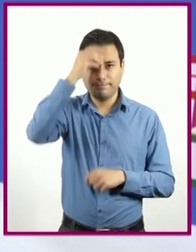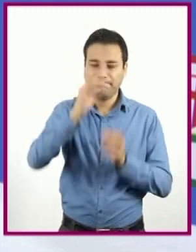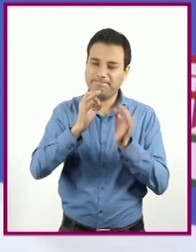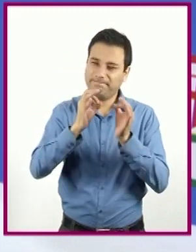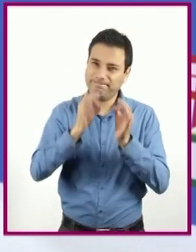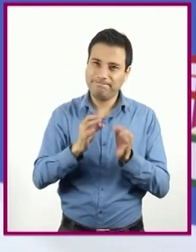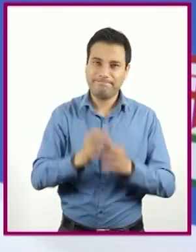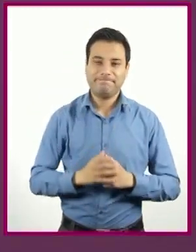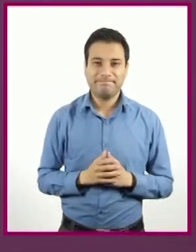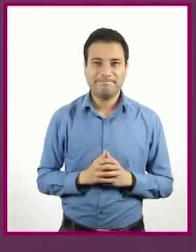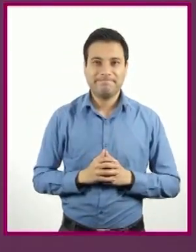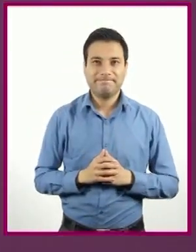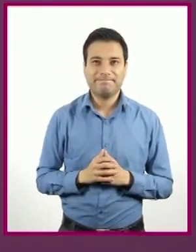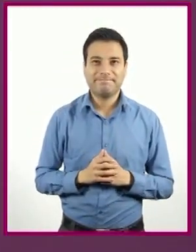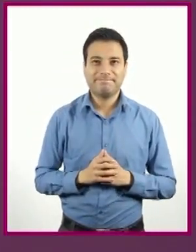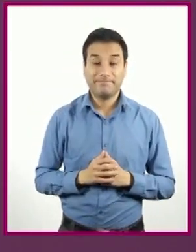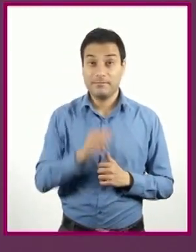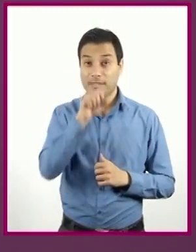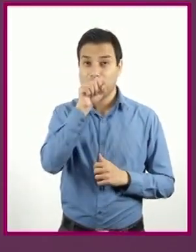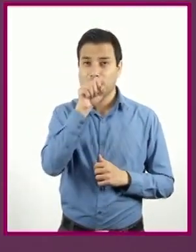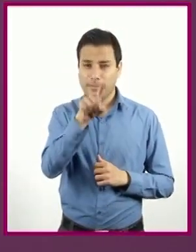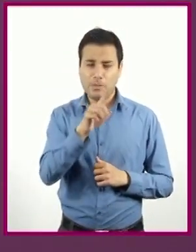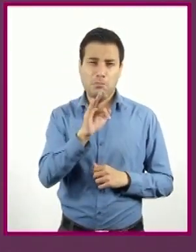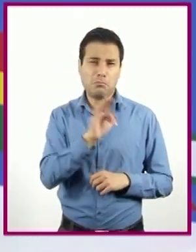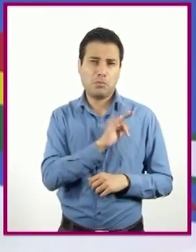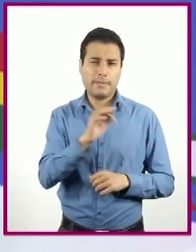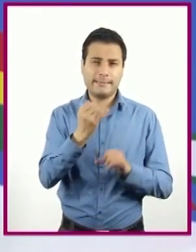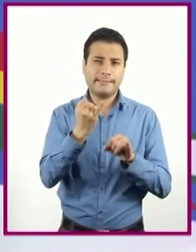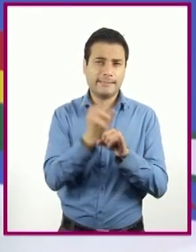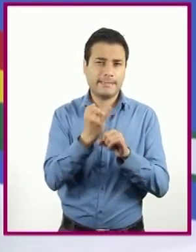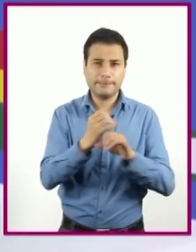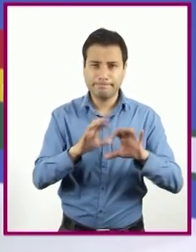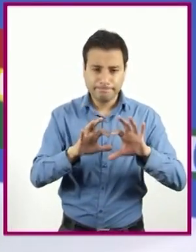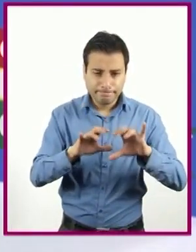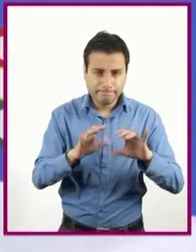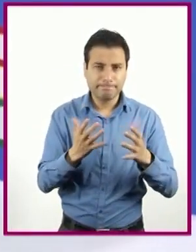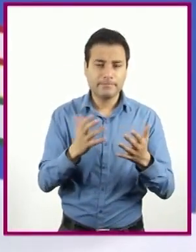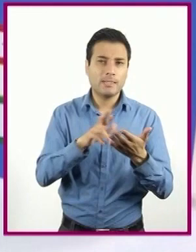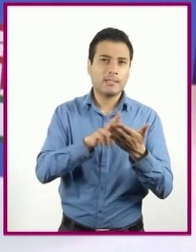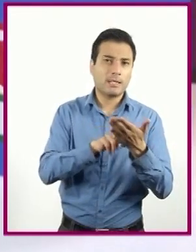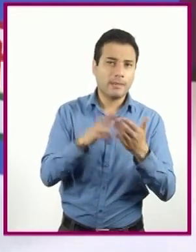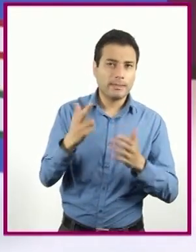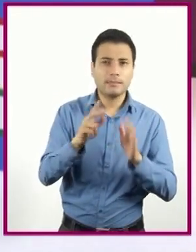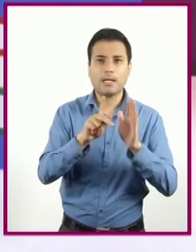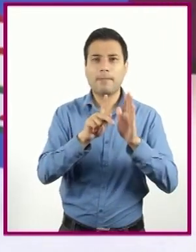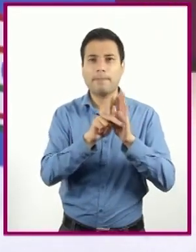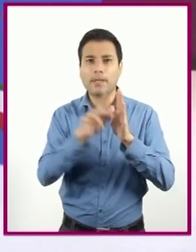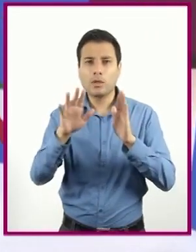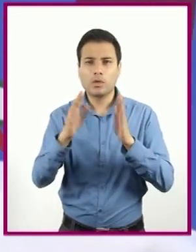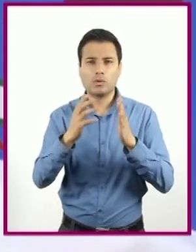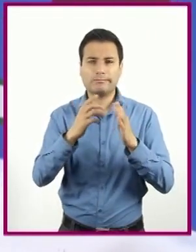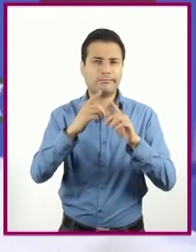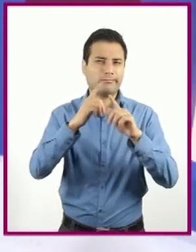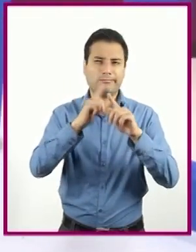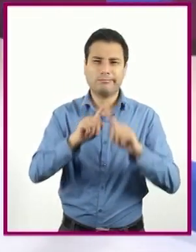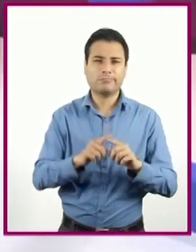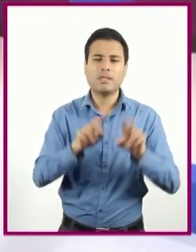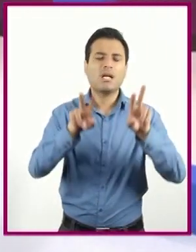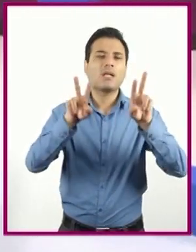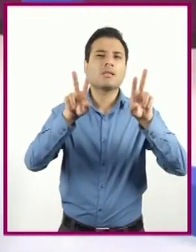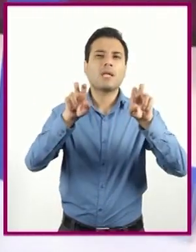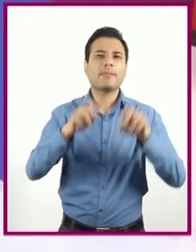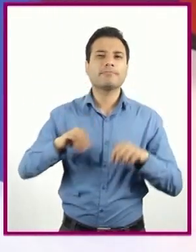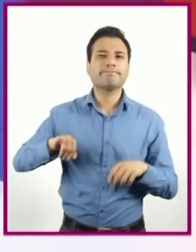este contenido. También pueden buscar en Internet, revistas o periódicos información sobre un tema de su interés